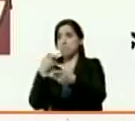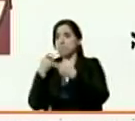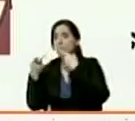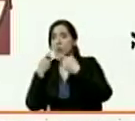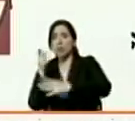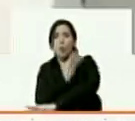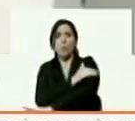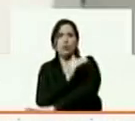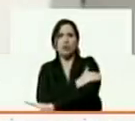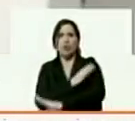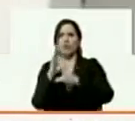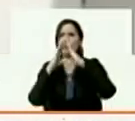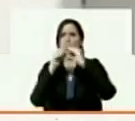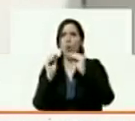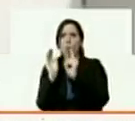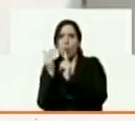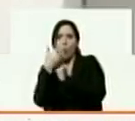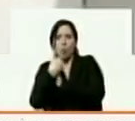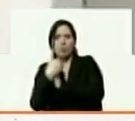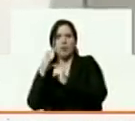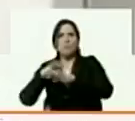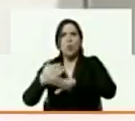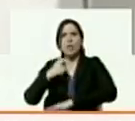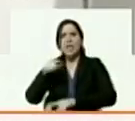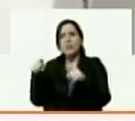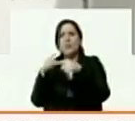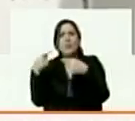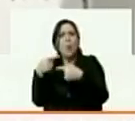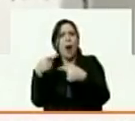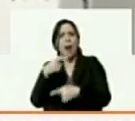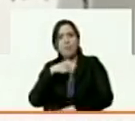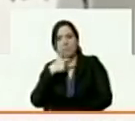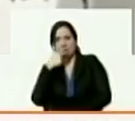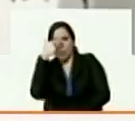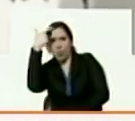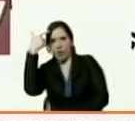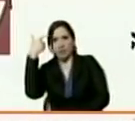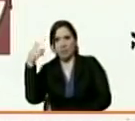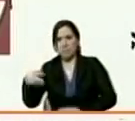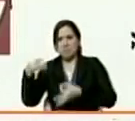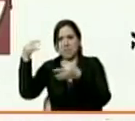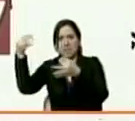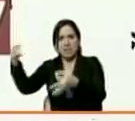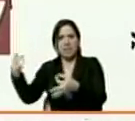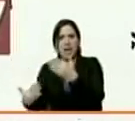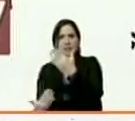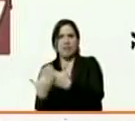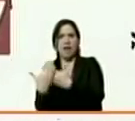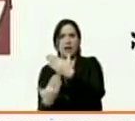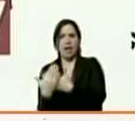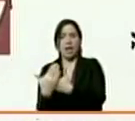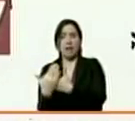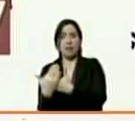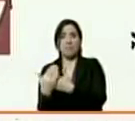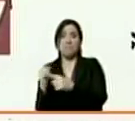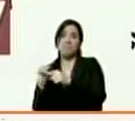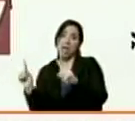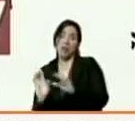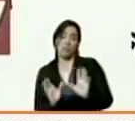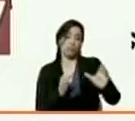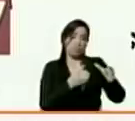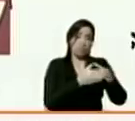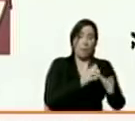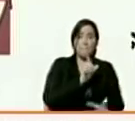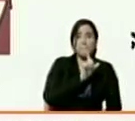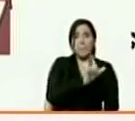De nada, todos se esconden porque les da vergüenza presentar su tarjeta, son impresentables. Mientras tanto, el Partido Socialista